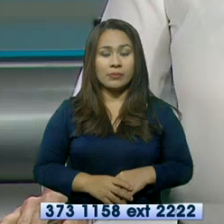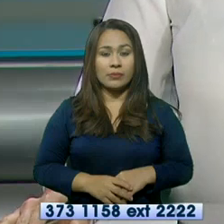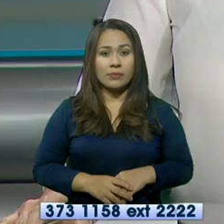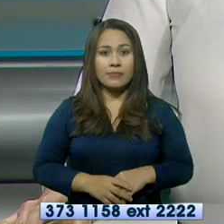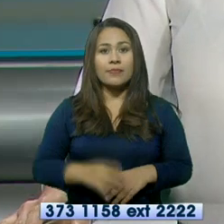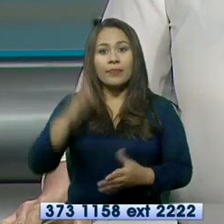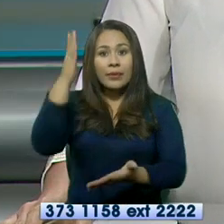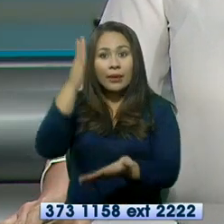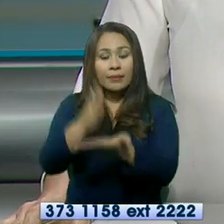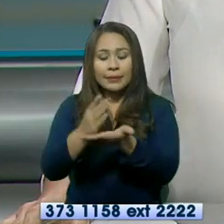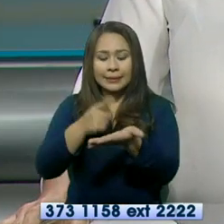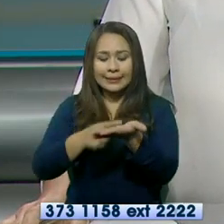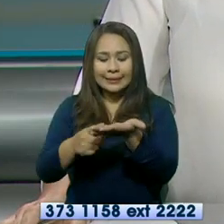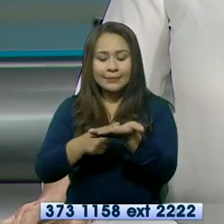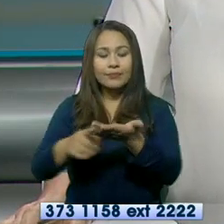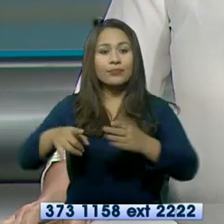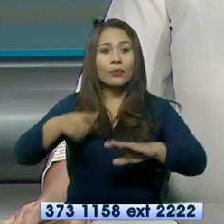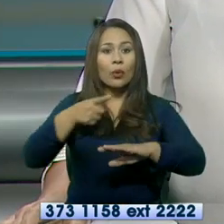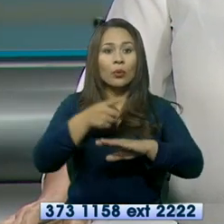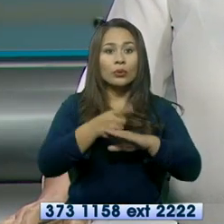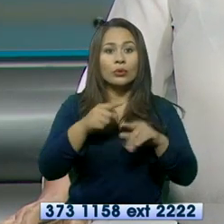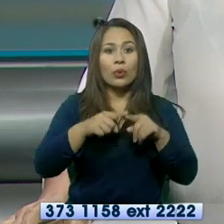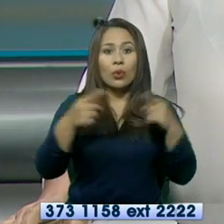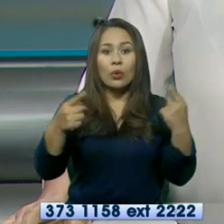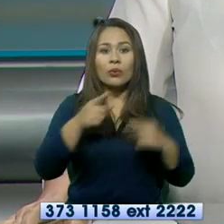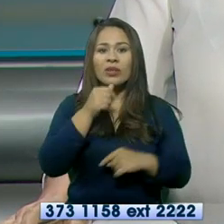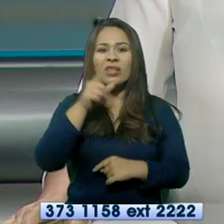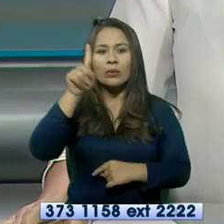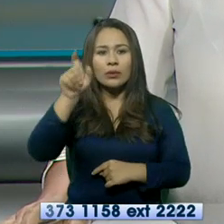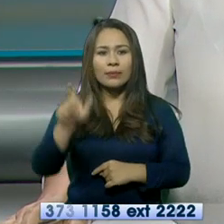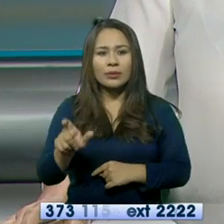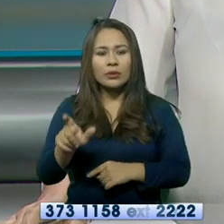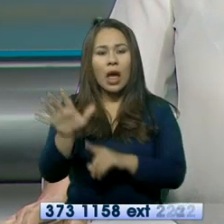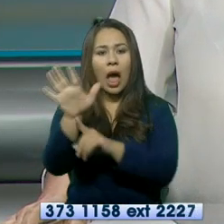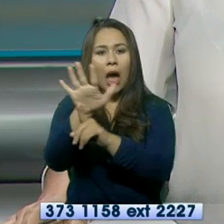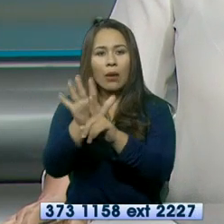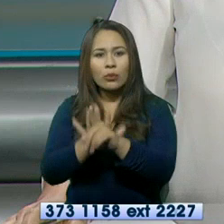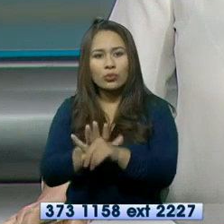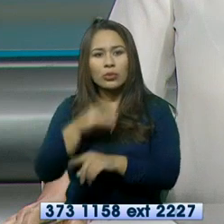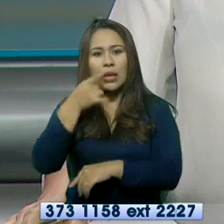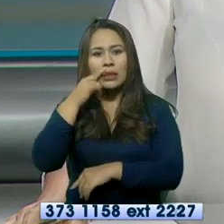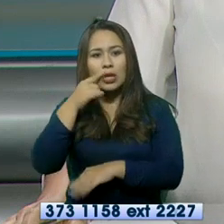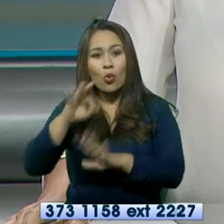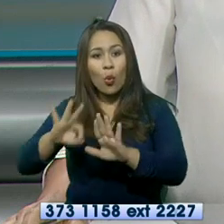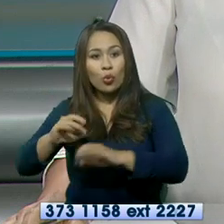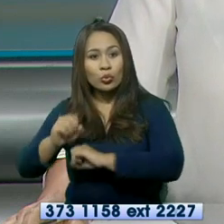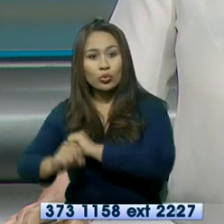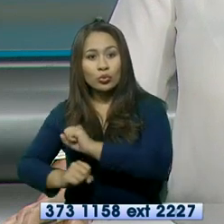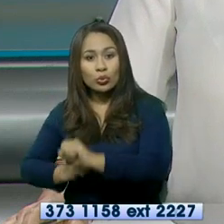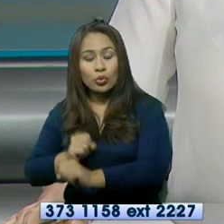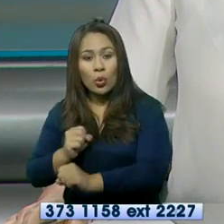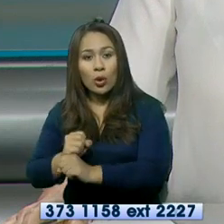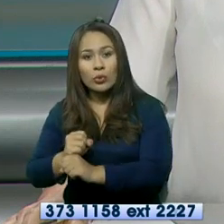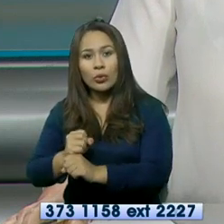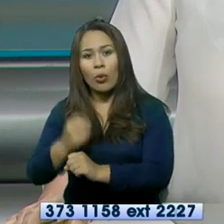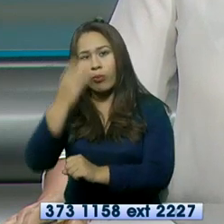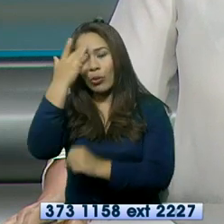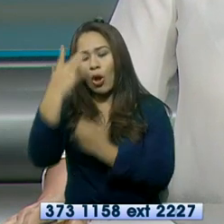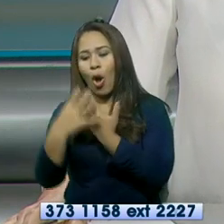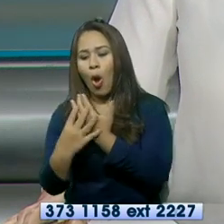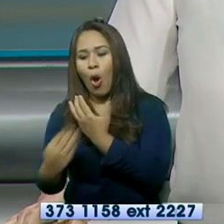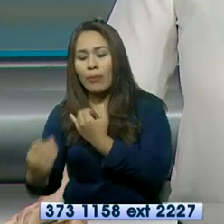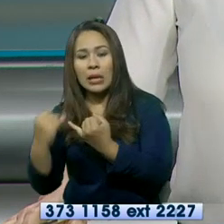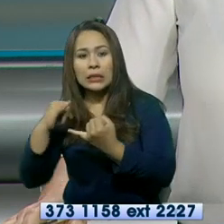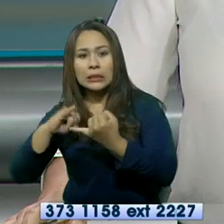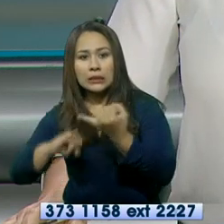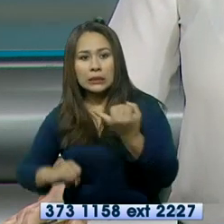Suspendió la audiencia de juzgamiento contra el procesado en el caso de abuso sexual a un niño de 8 años de edad contagiado con el VIH porque